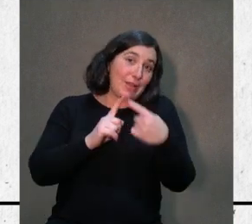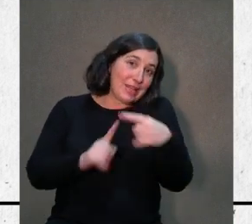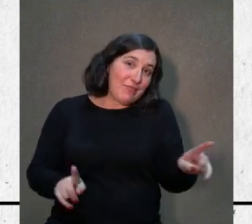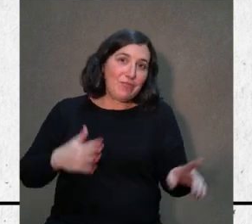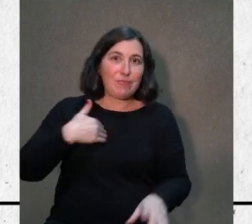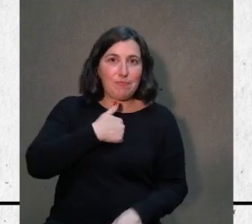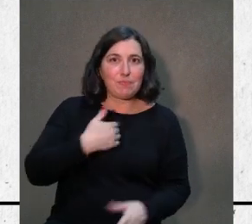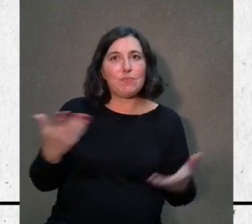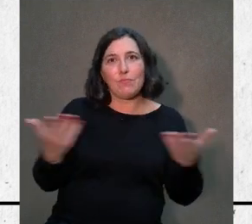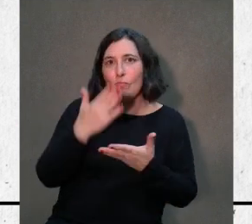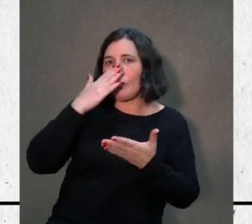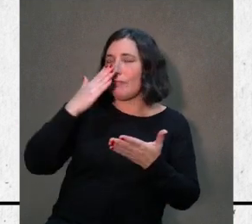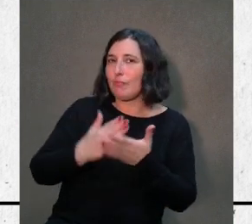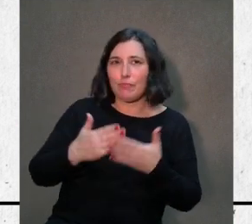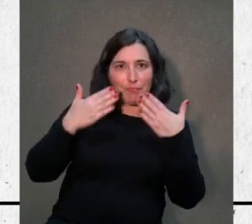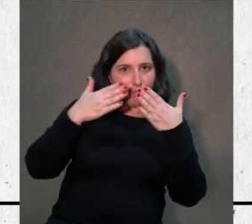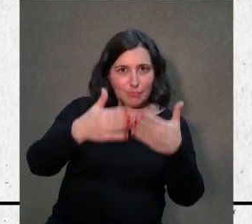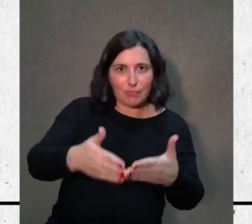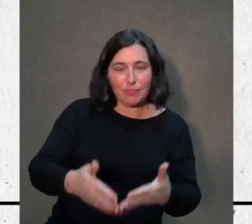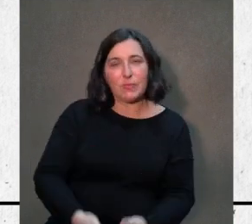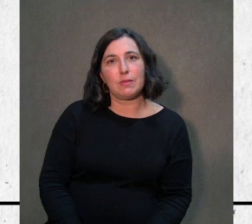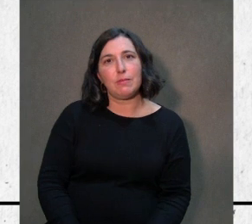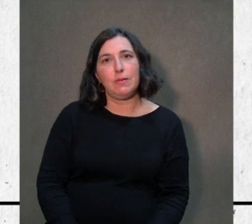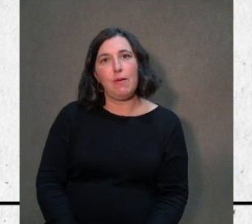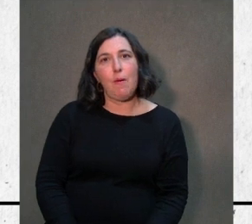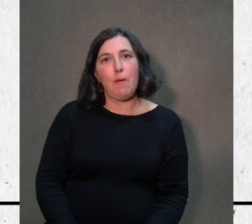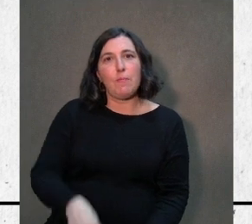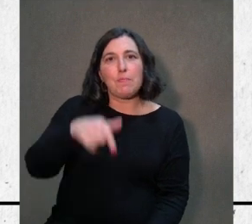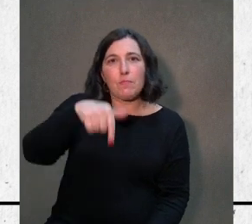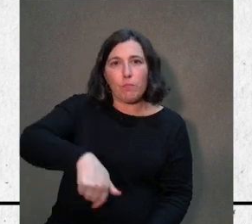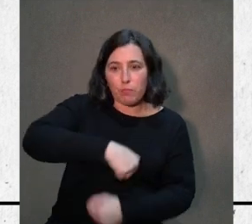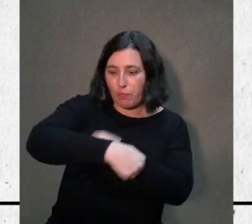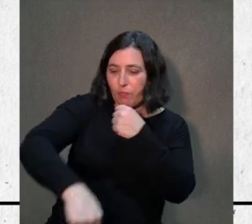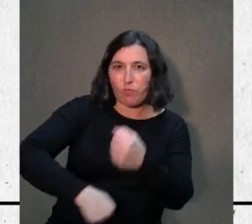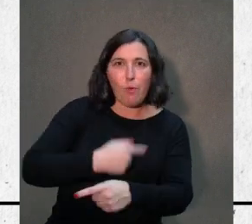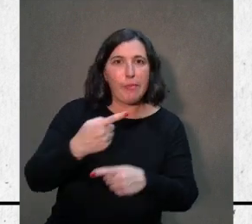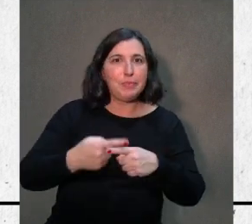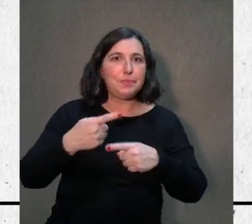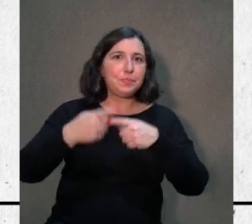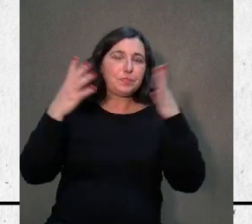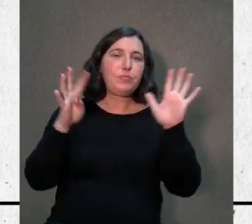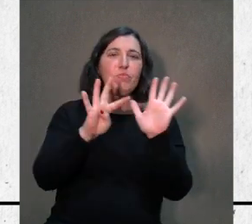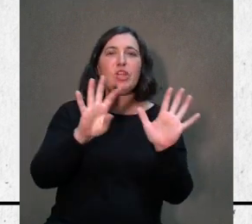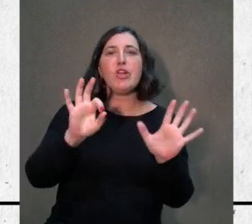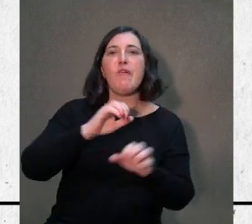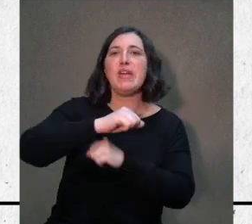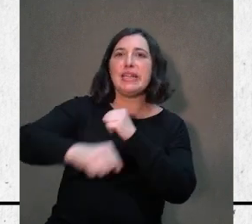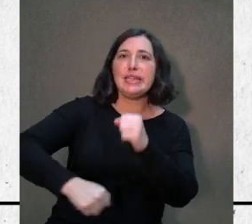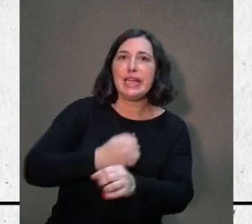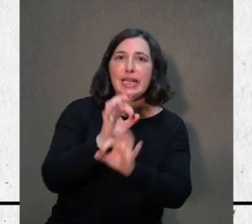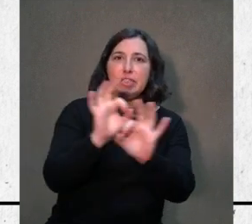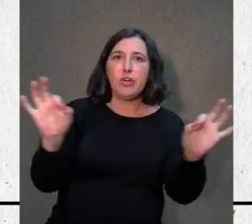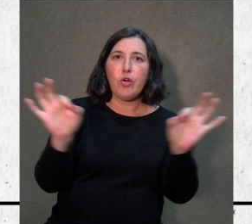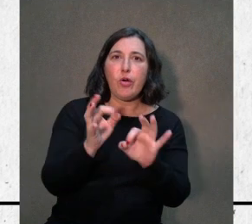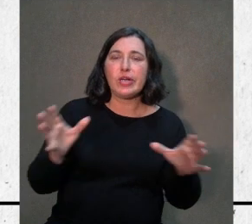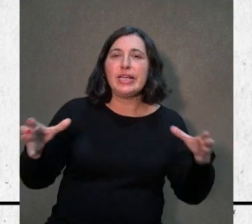diferentes lugares. Bien, voy con la última pregunta. En este año de celebración de aniversario de la creación de